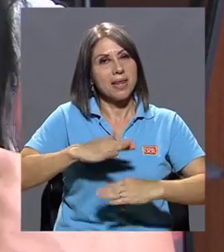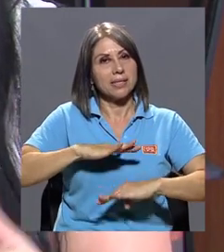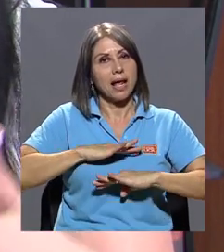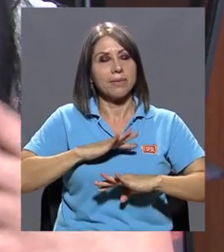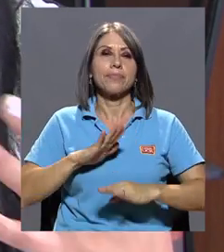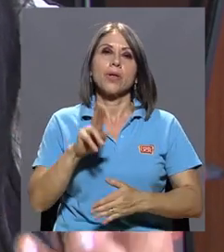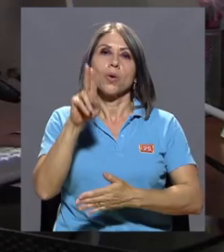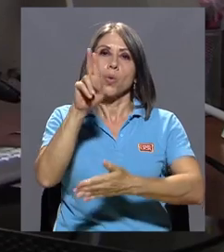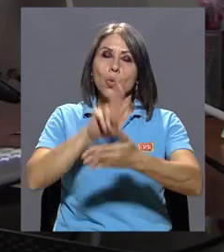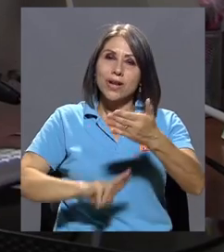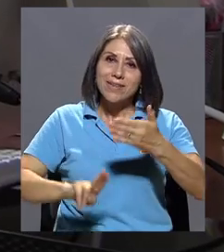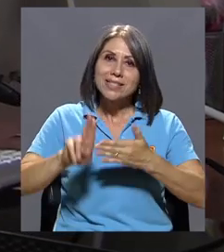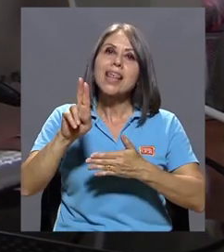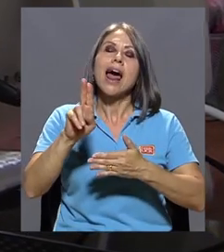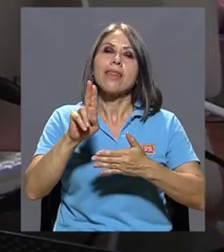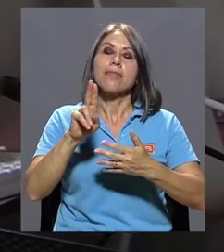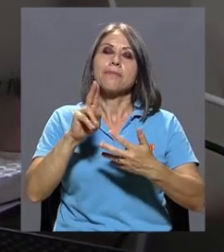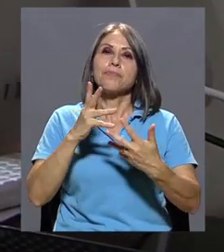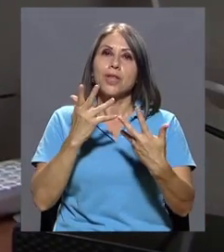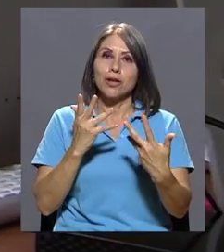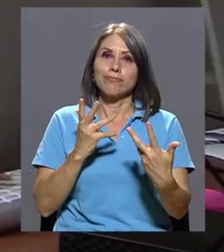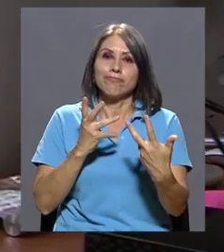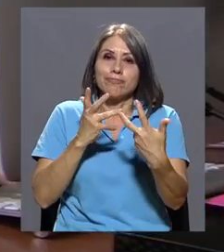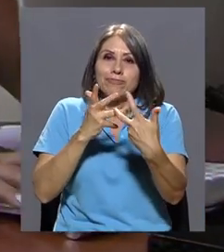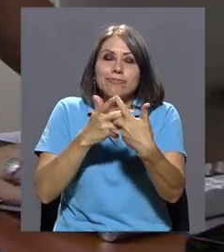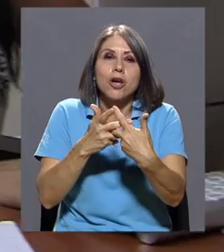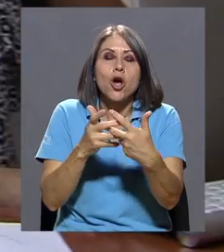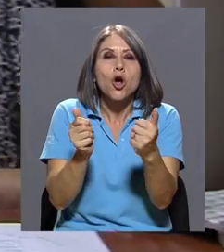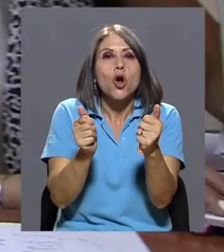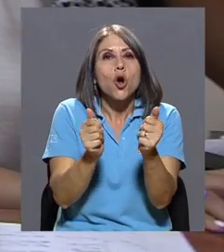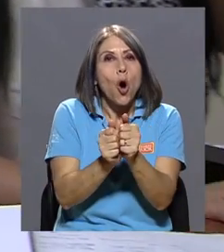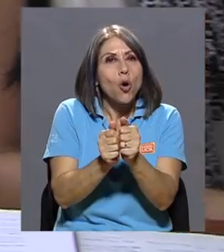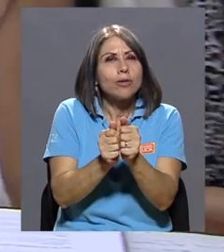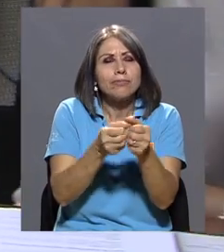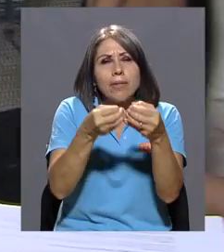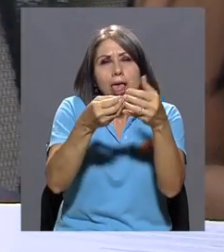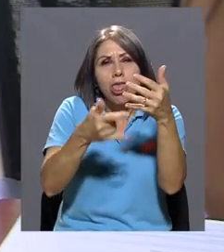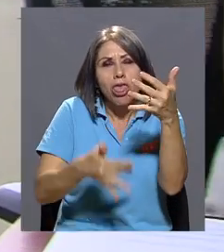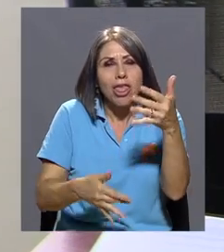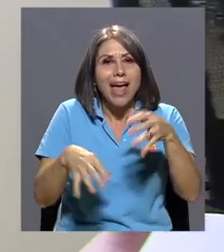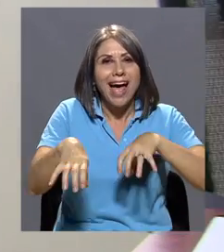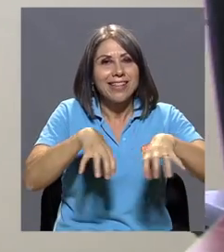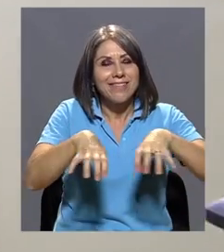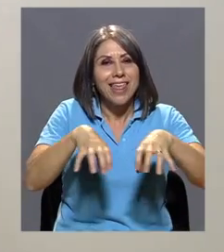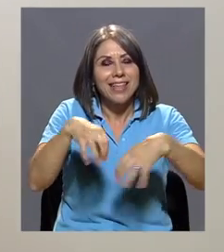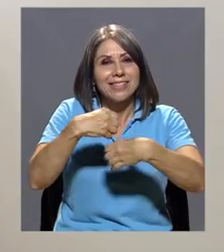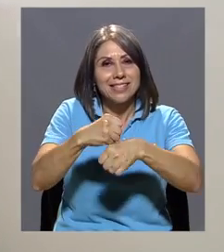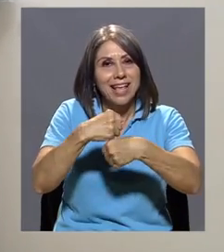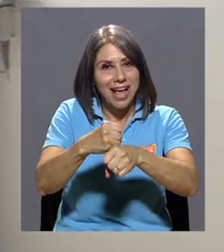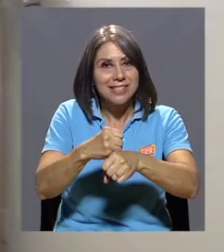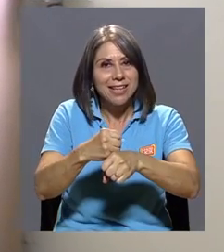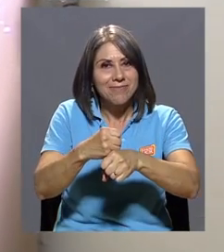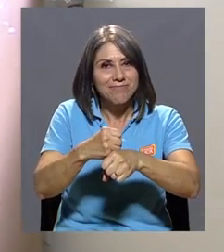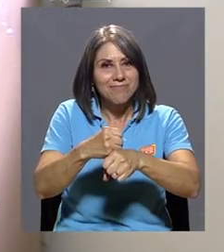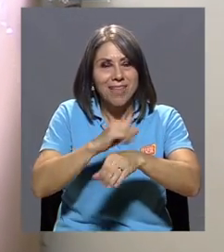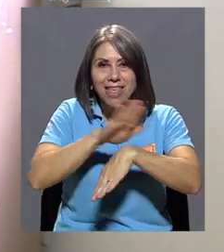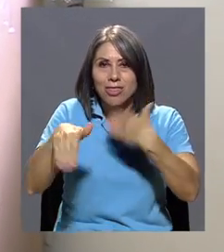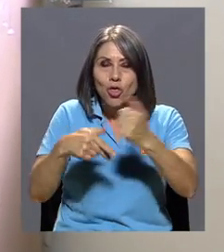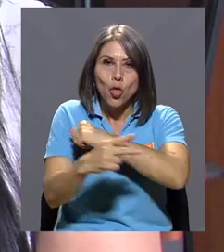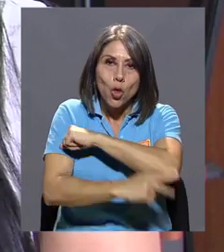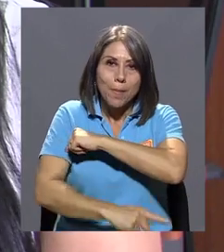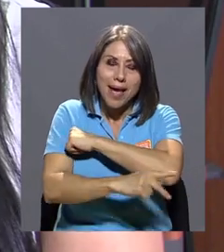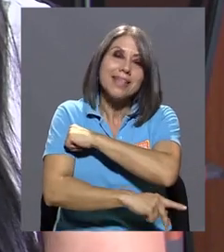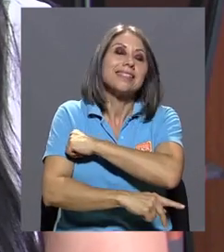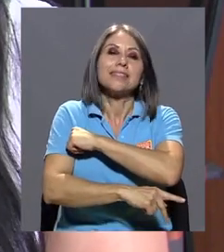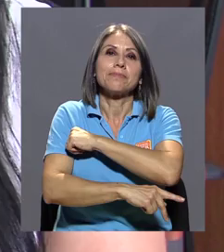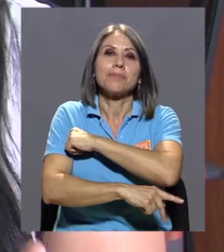bueno, la universidad, en correspondencia con la vasta cantidad de actividades que se hacen, ¿verdad?, a lo largo y ancho